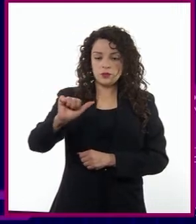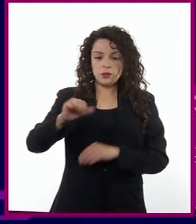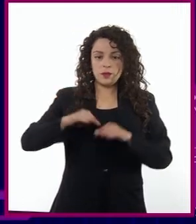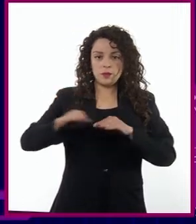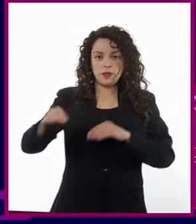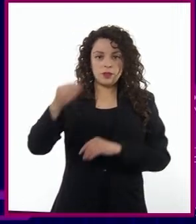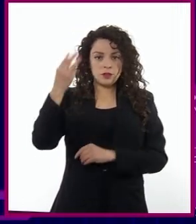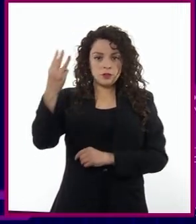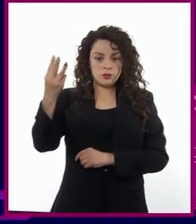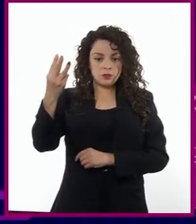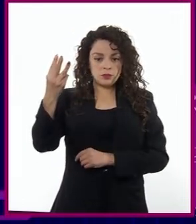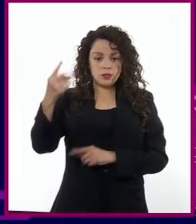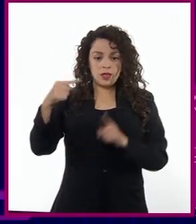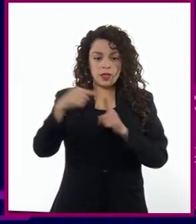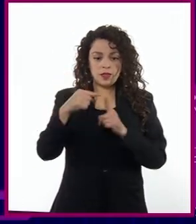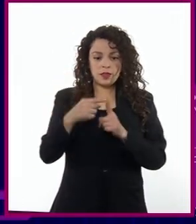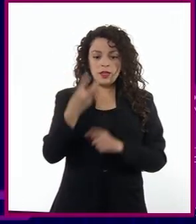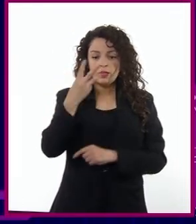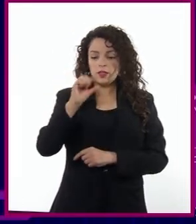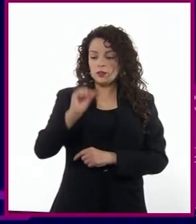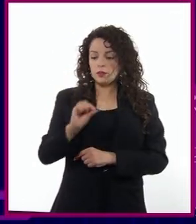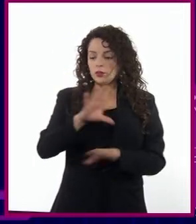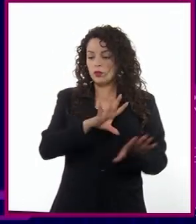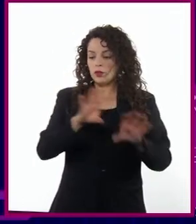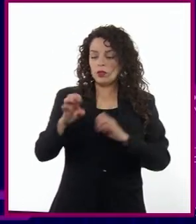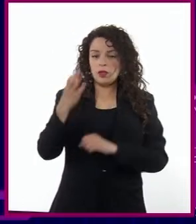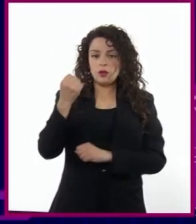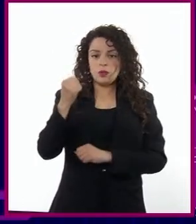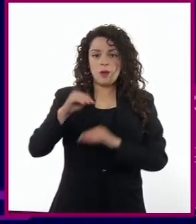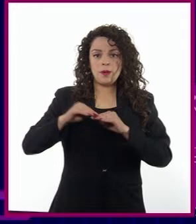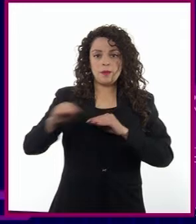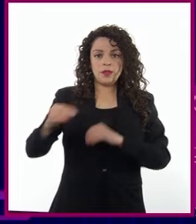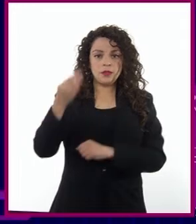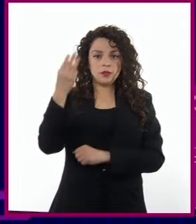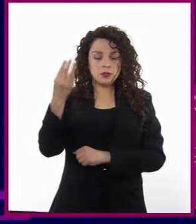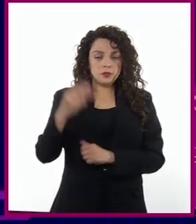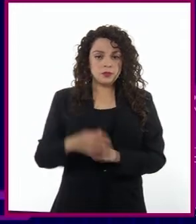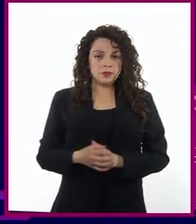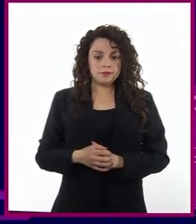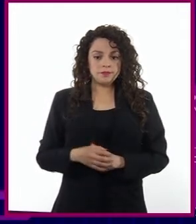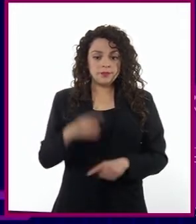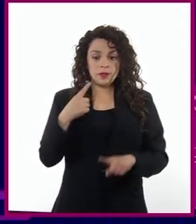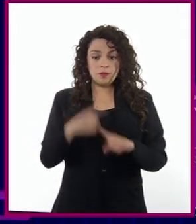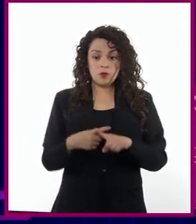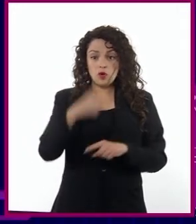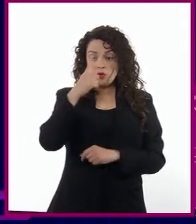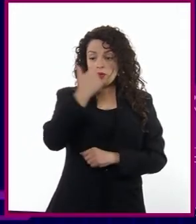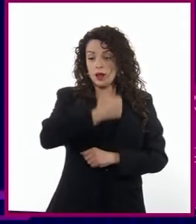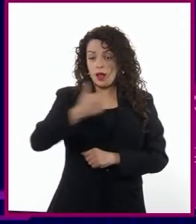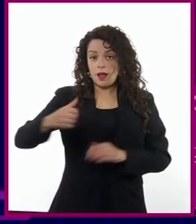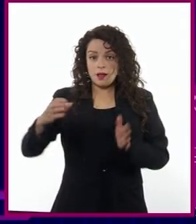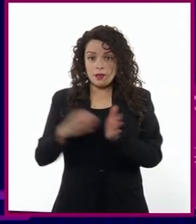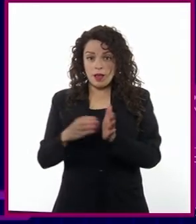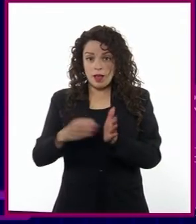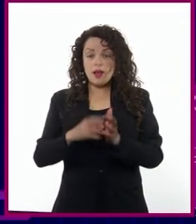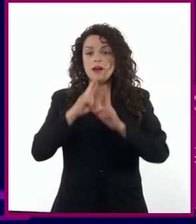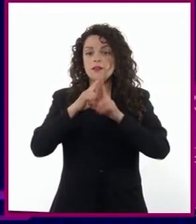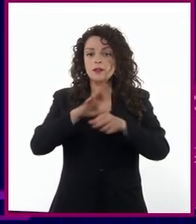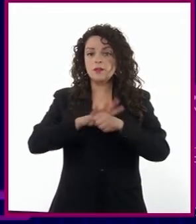43.56 metros cúbicos entre 3.509 metros cúbicos por caja es igual